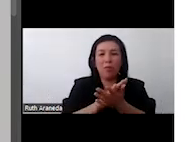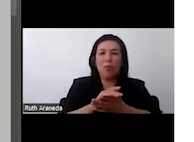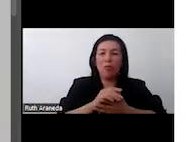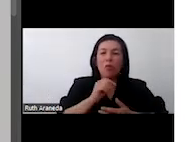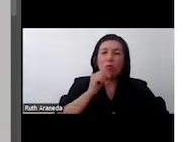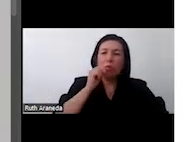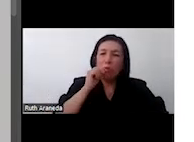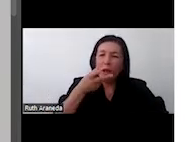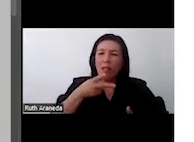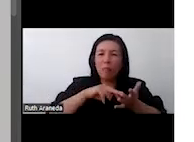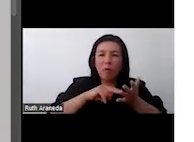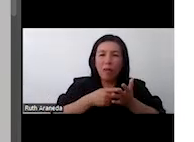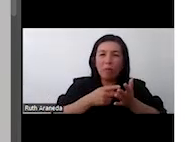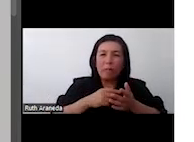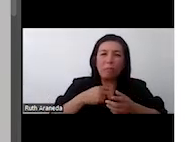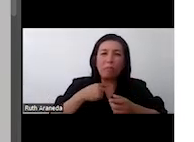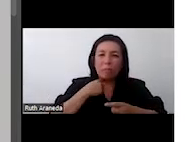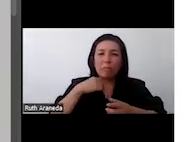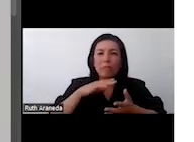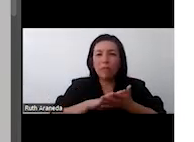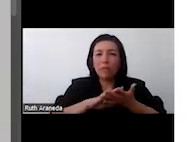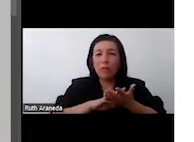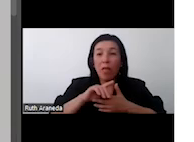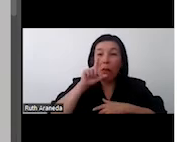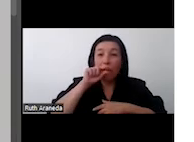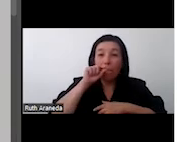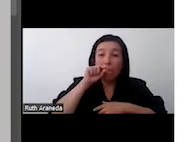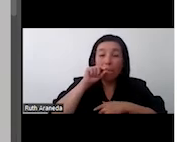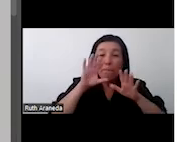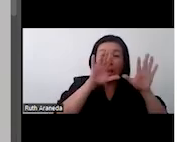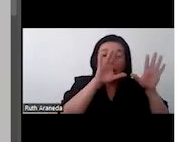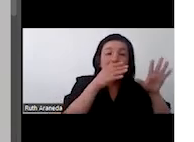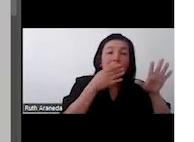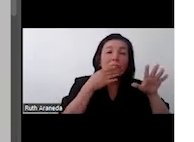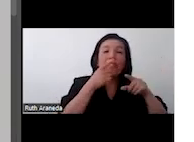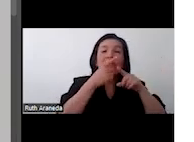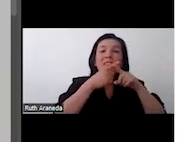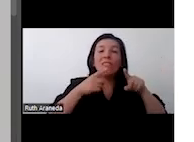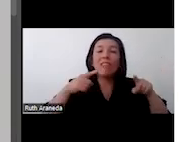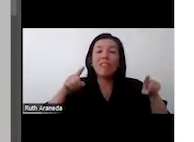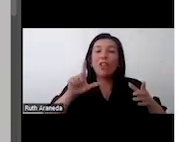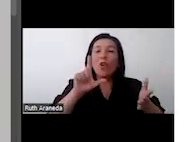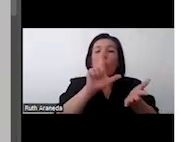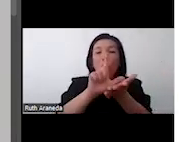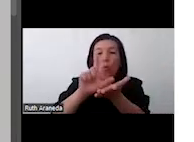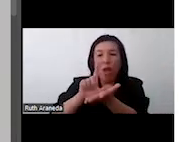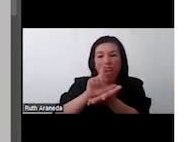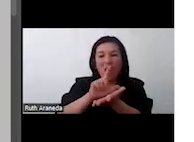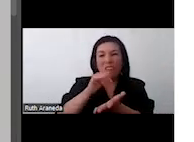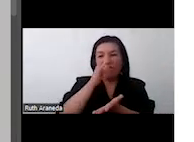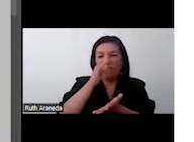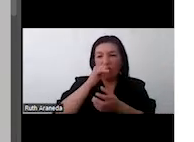que incidían tanto en la presencia de la ave como también distintos como lugares también de contaminación